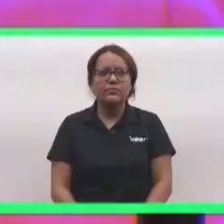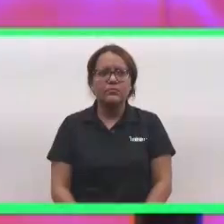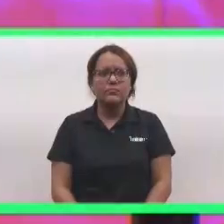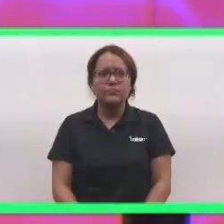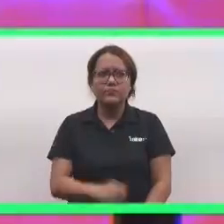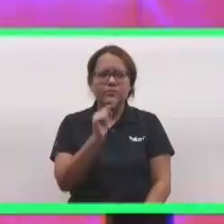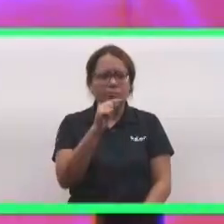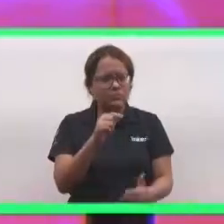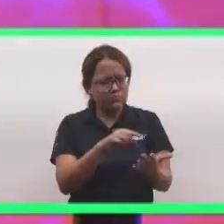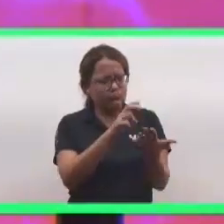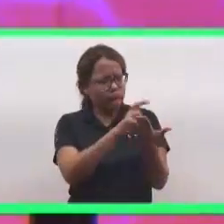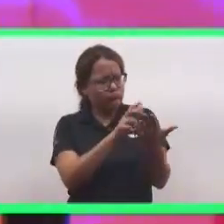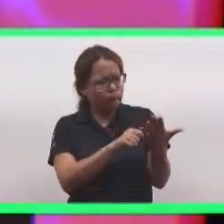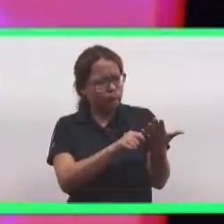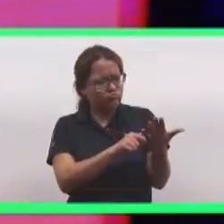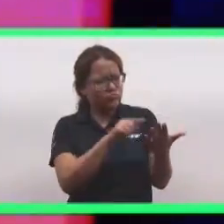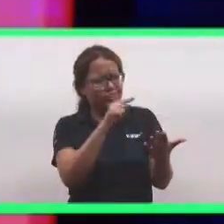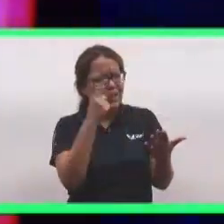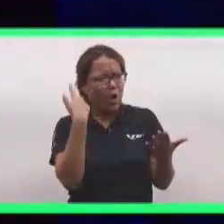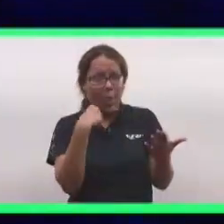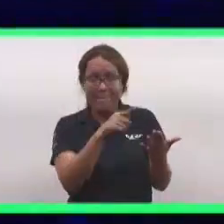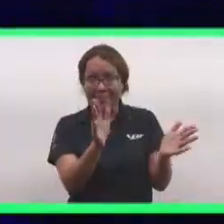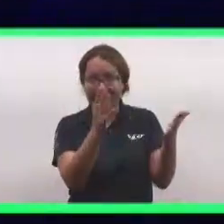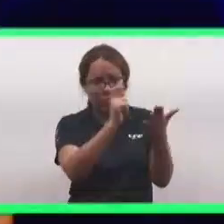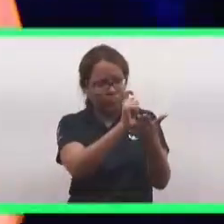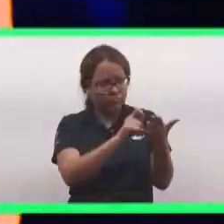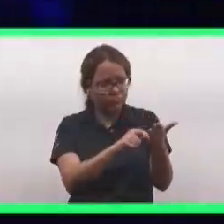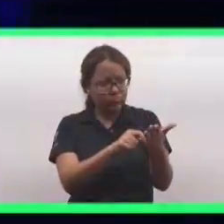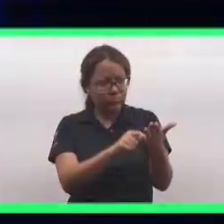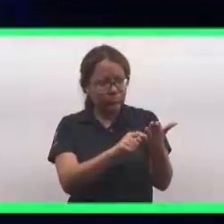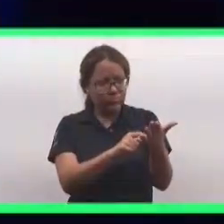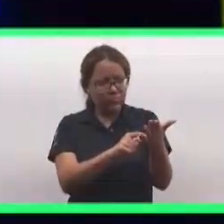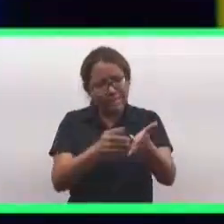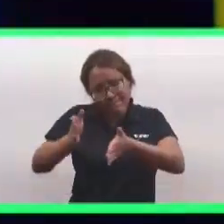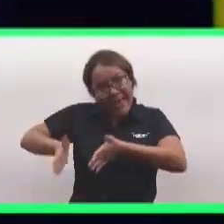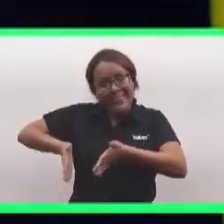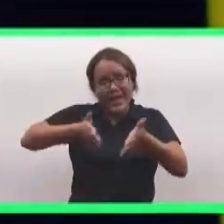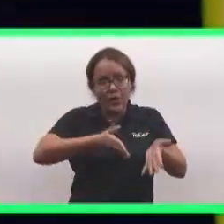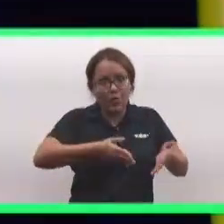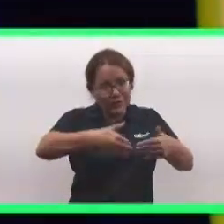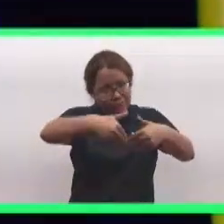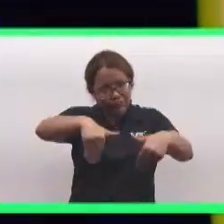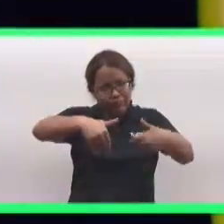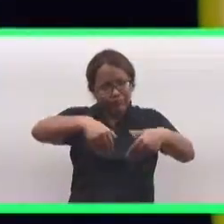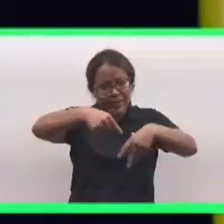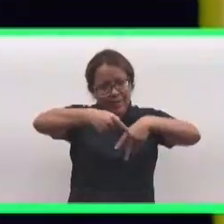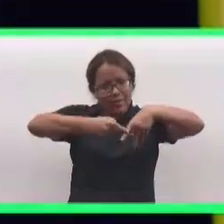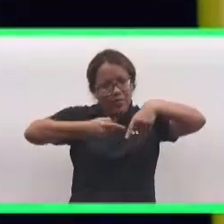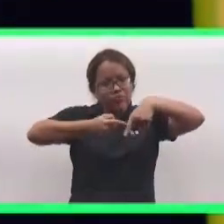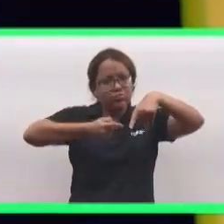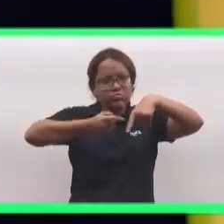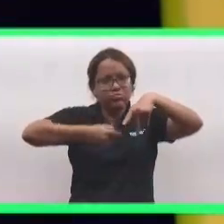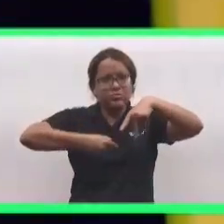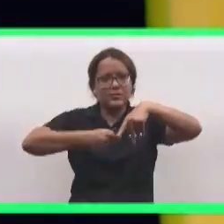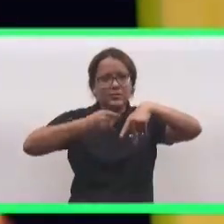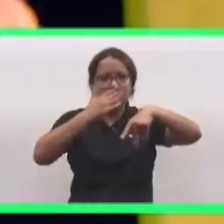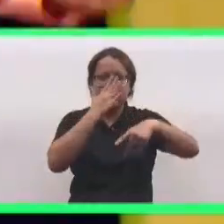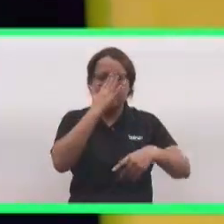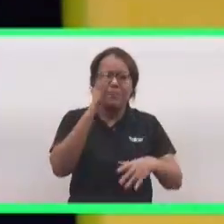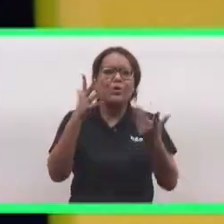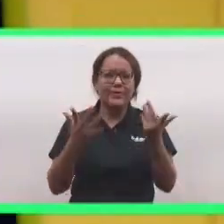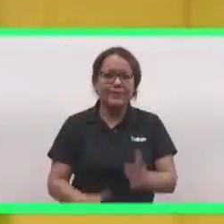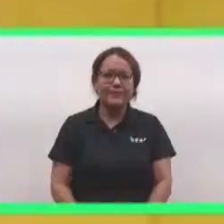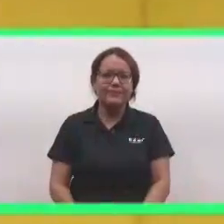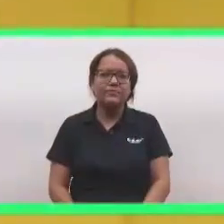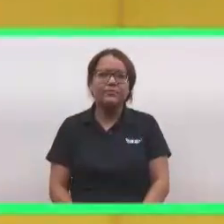Y ese hombre tenía una cualidad y característica: él cortaba los pantalones hasta las rodillas. ¿Y por qué? Porque dice